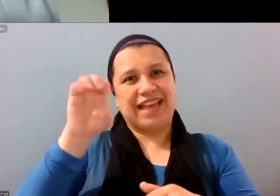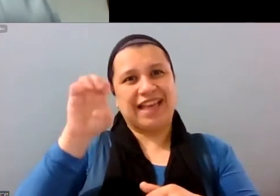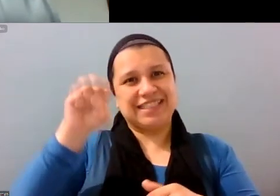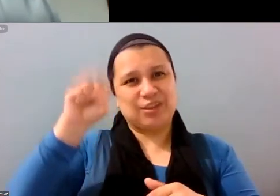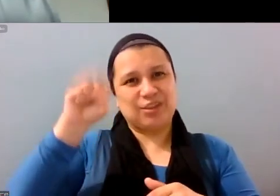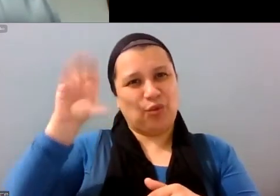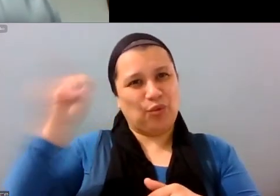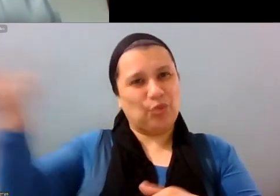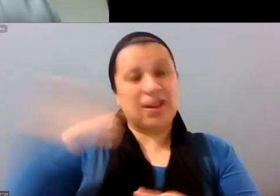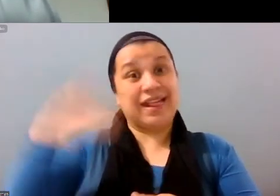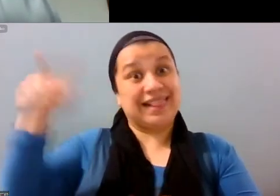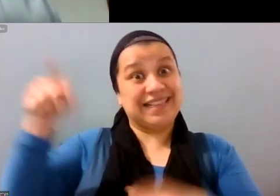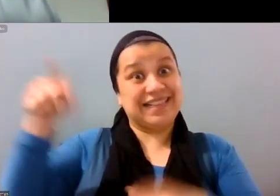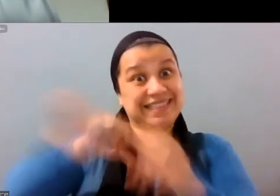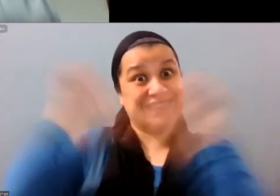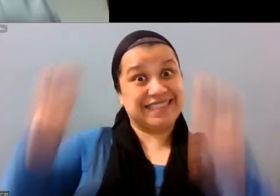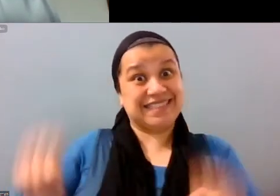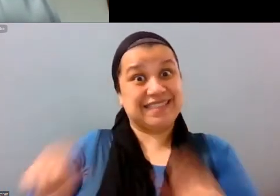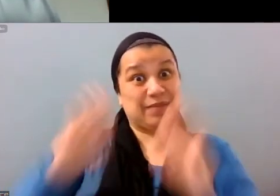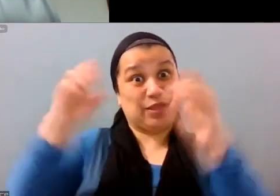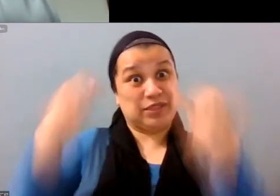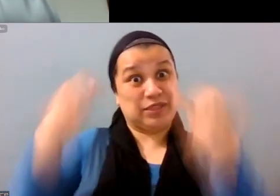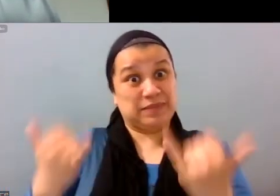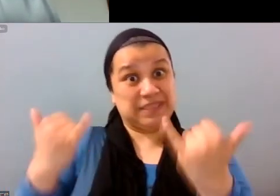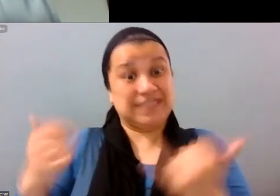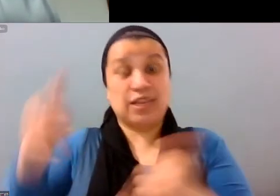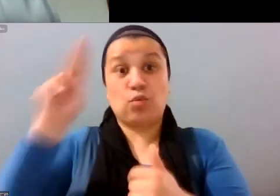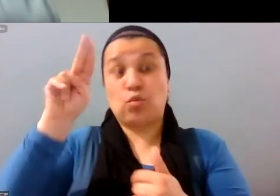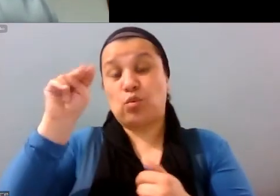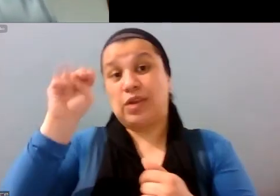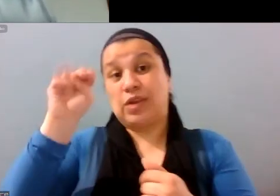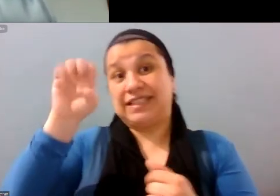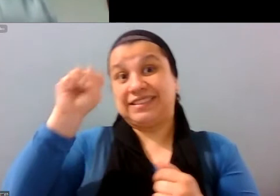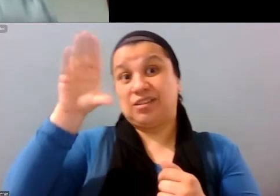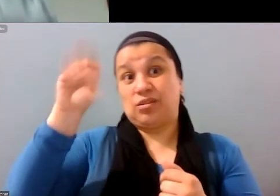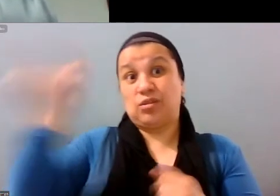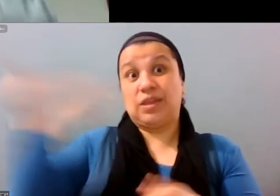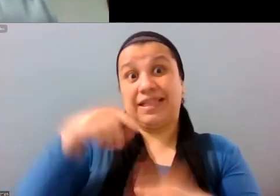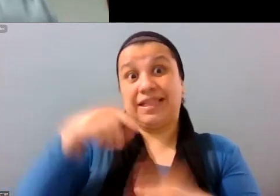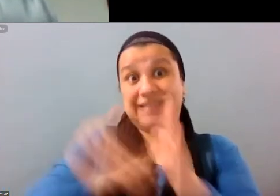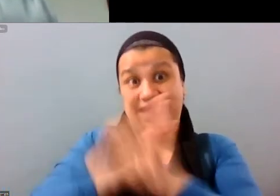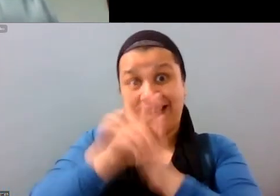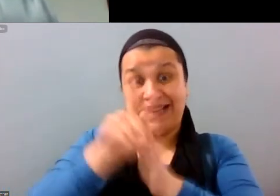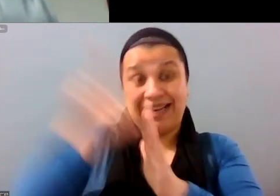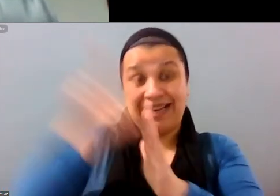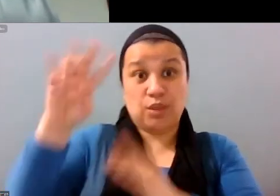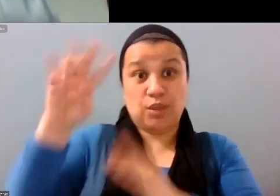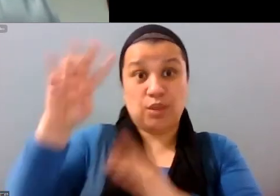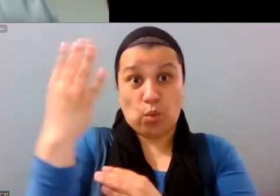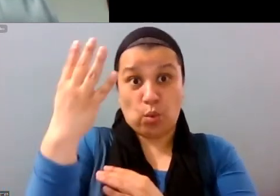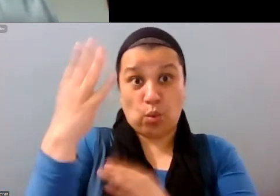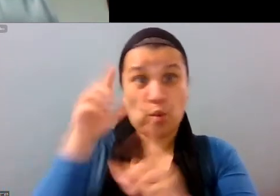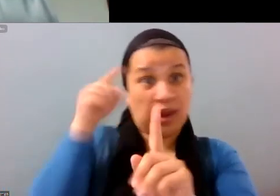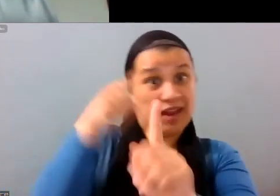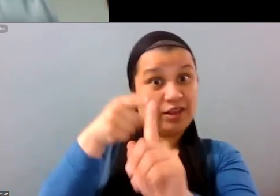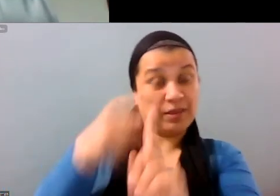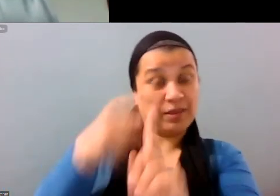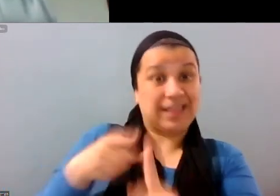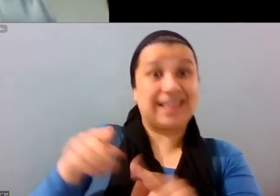educativos del presente cuando la UNESCO nos dice en el desarrollo del cuarto objetivo de los de desarrollo que es